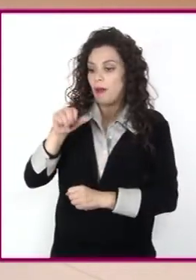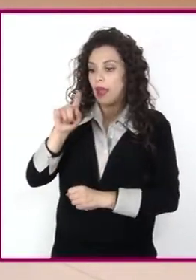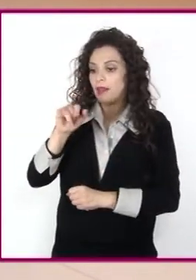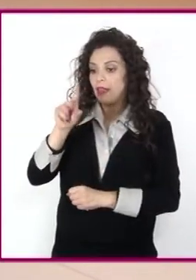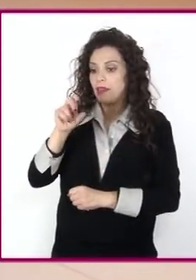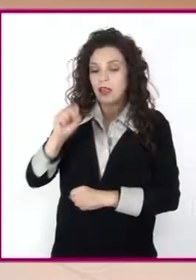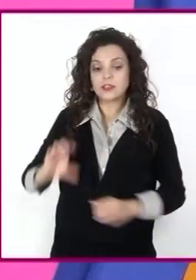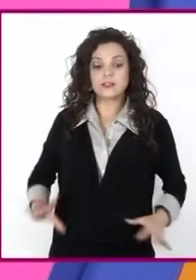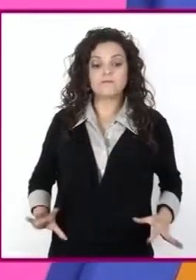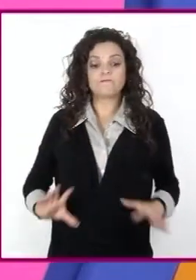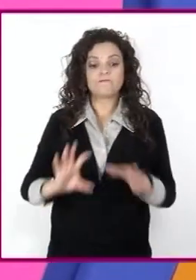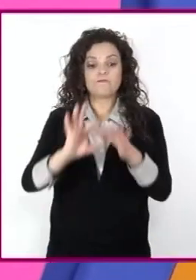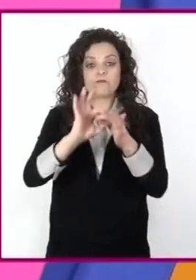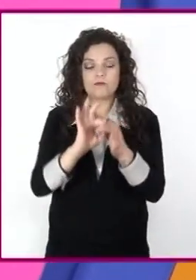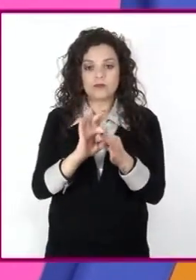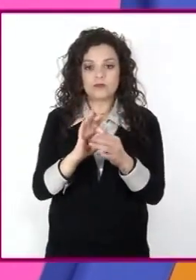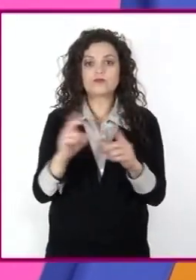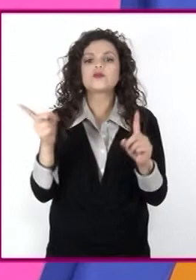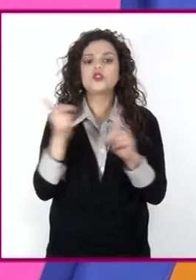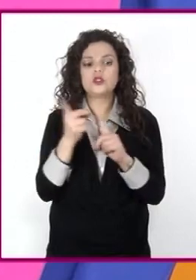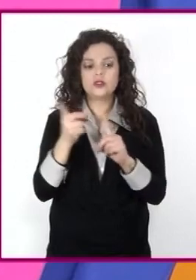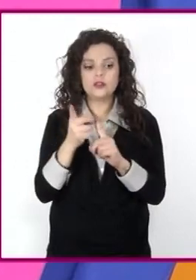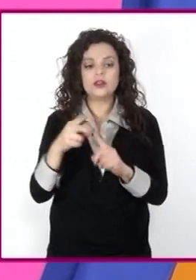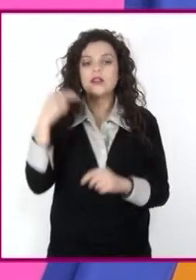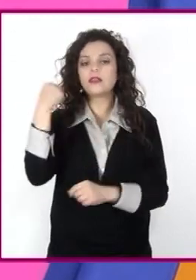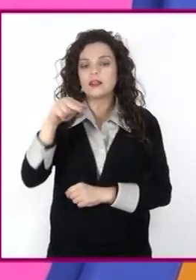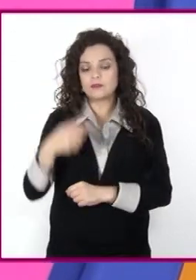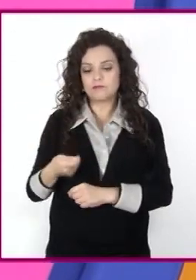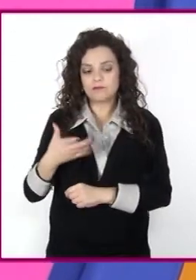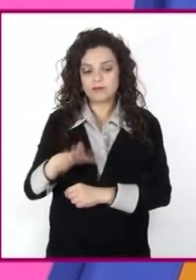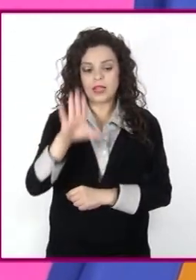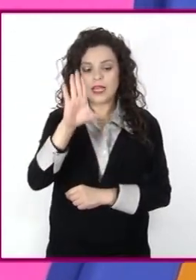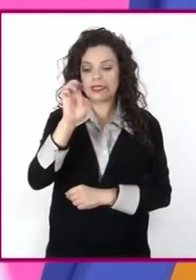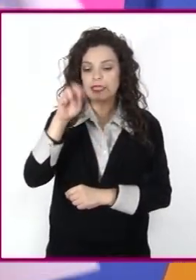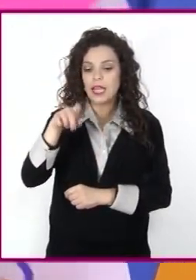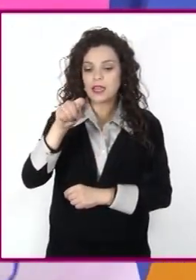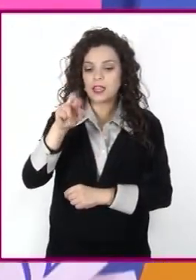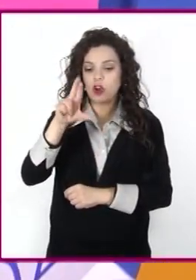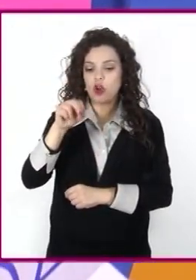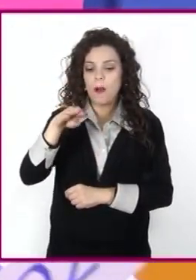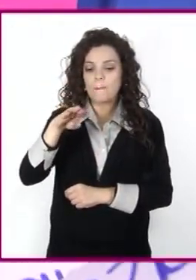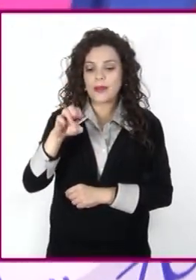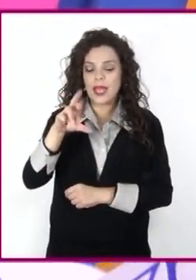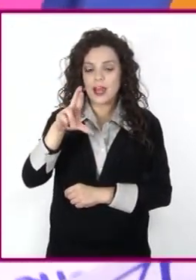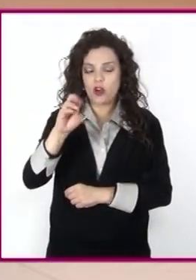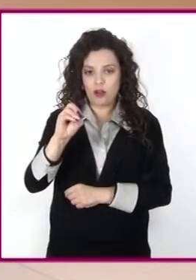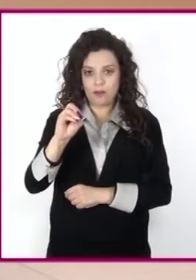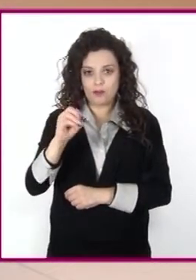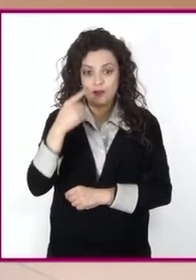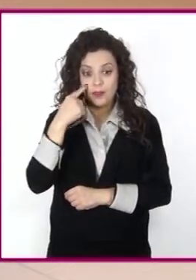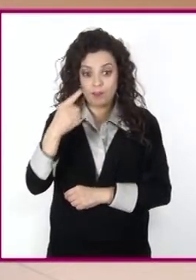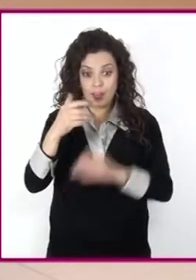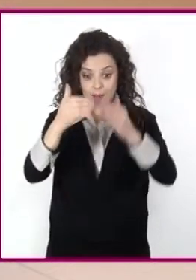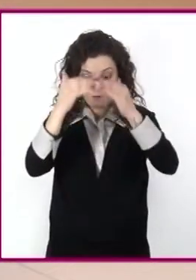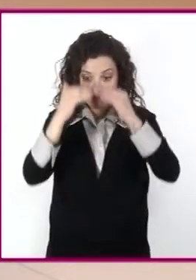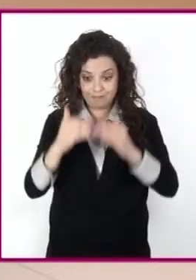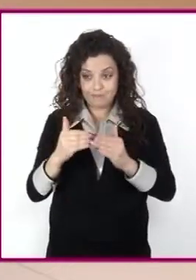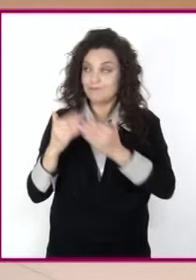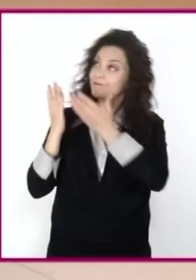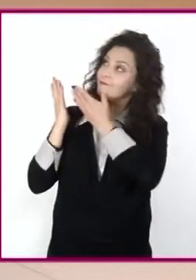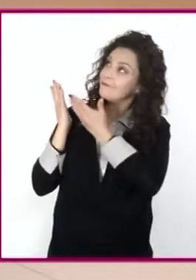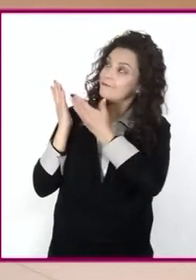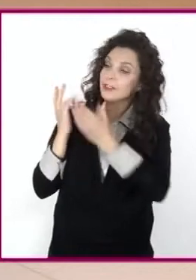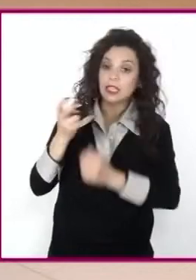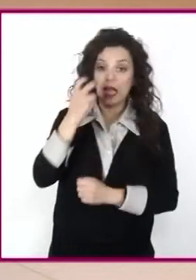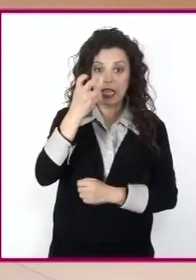sí en un punto focal llamado centrómero. El centrómero de los cromosomas